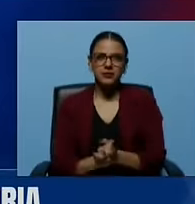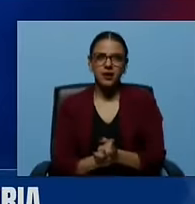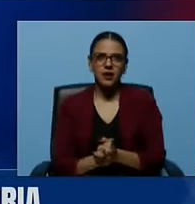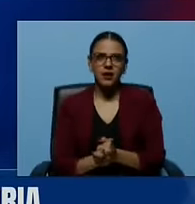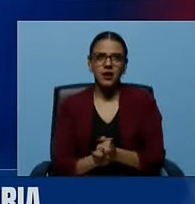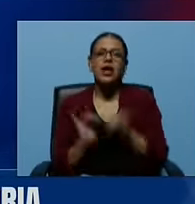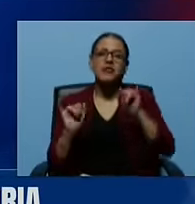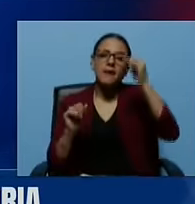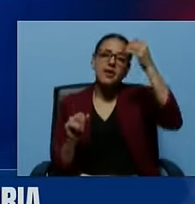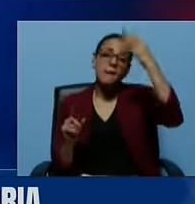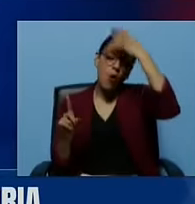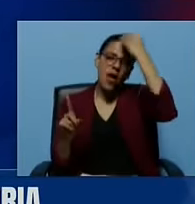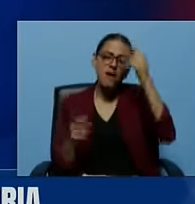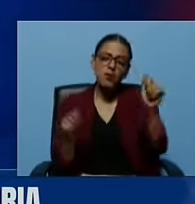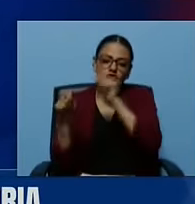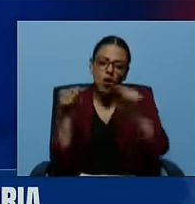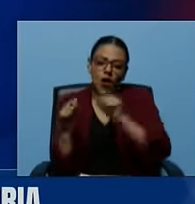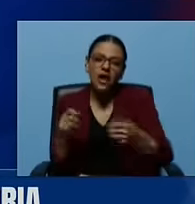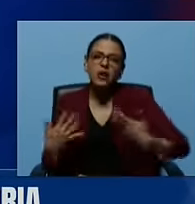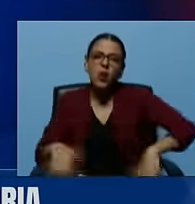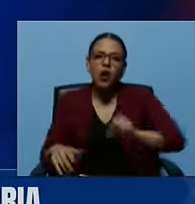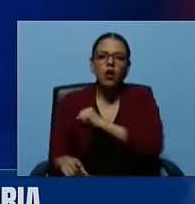por el viejo cobarde.